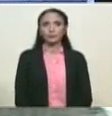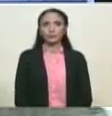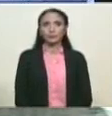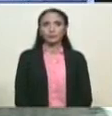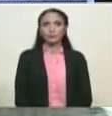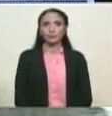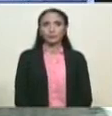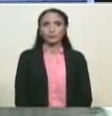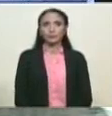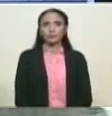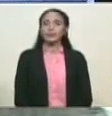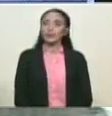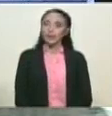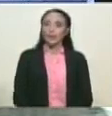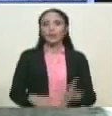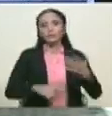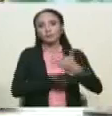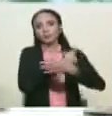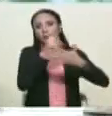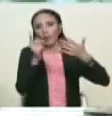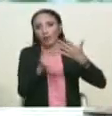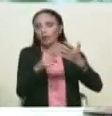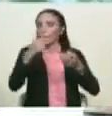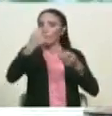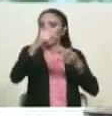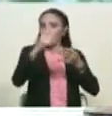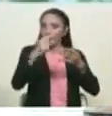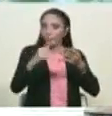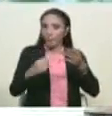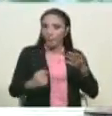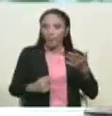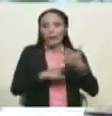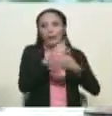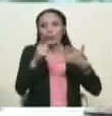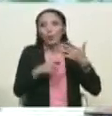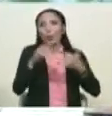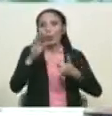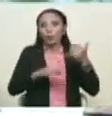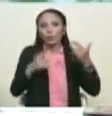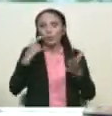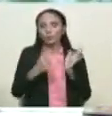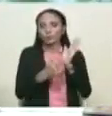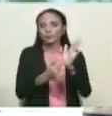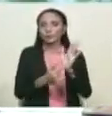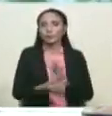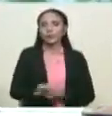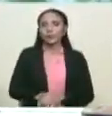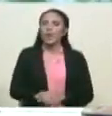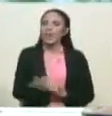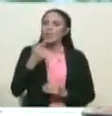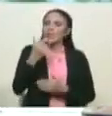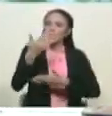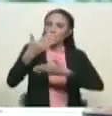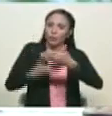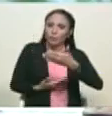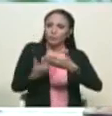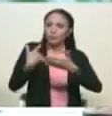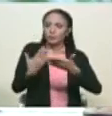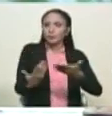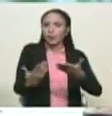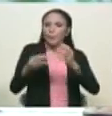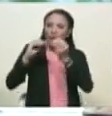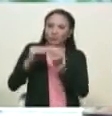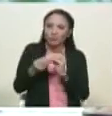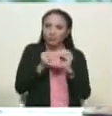Bueno, en quinto lugar y por último, en este punto de cuenta aniversario, me solicitan recursos para el